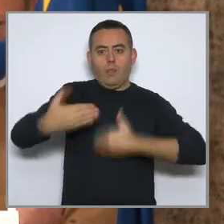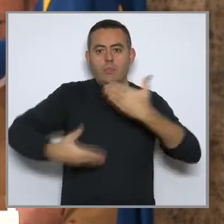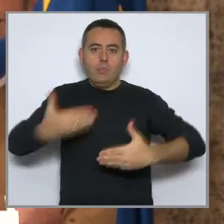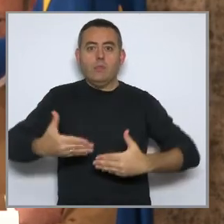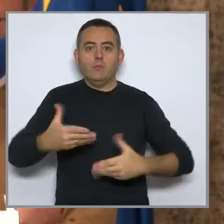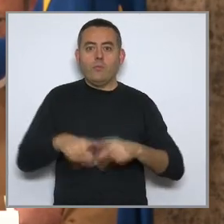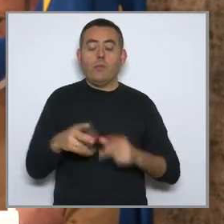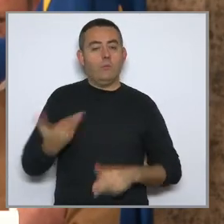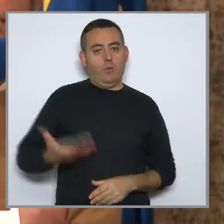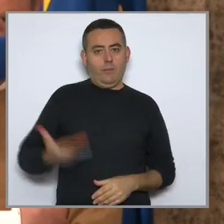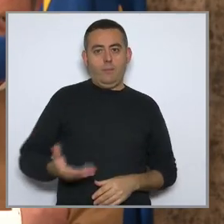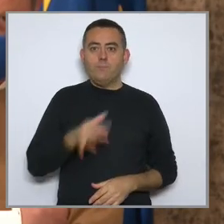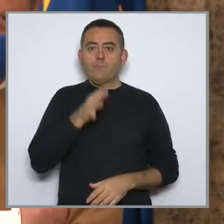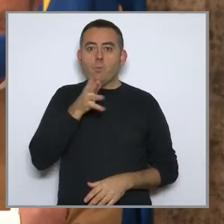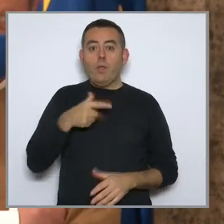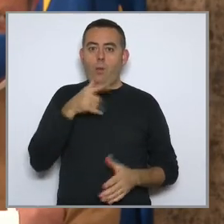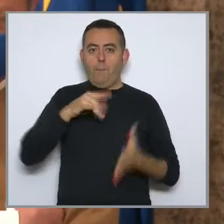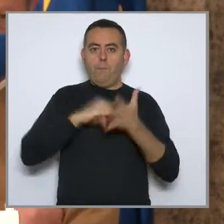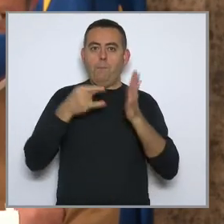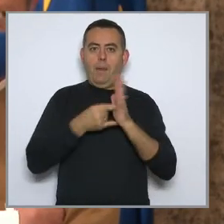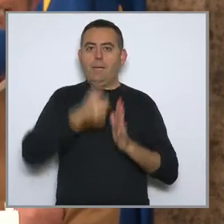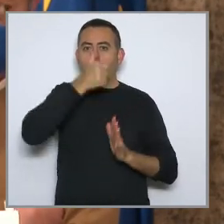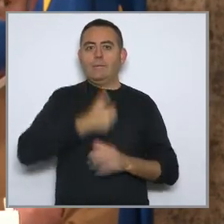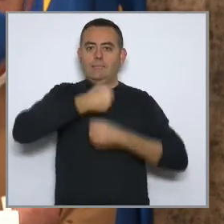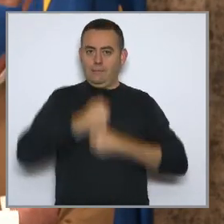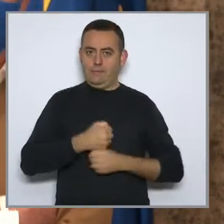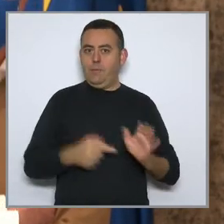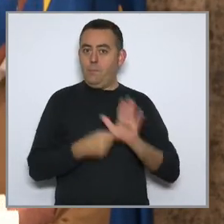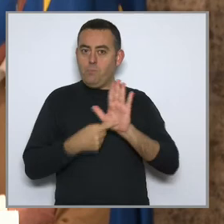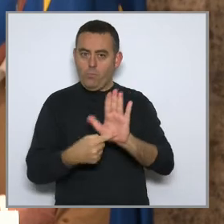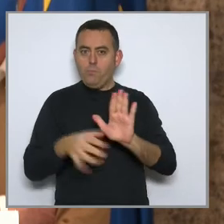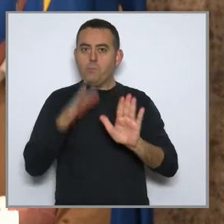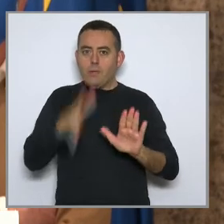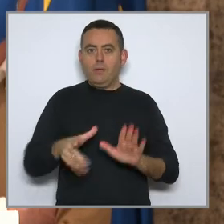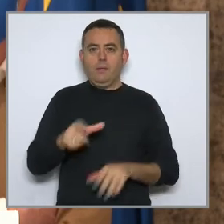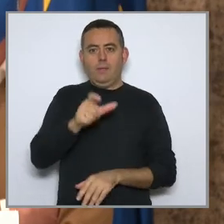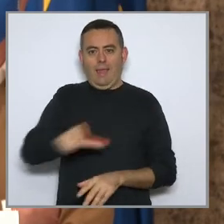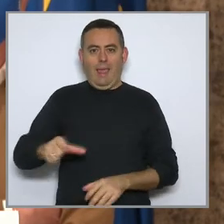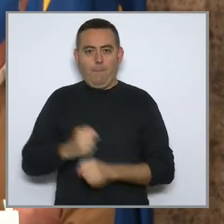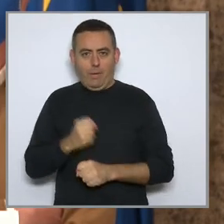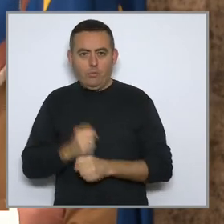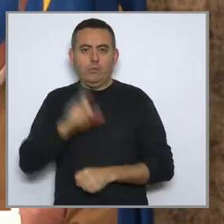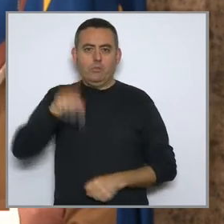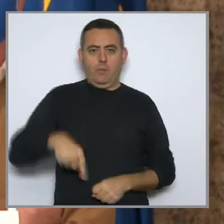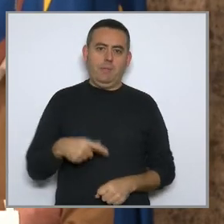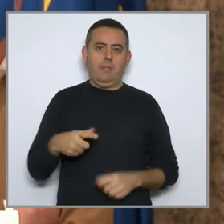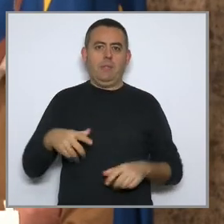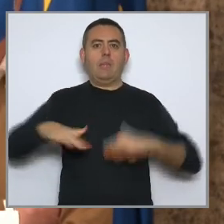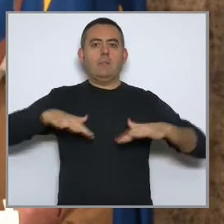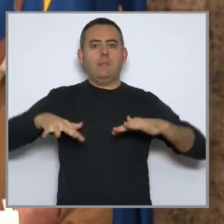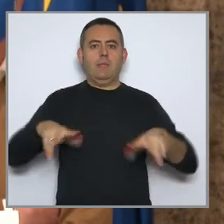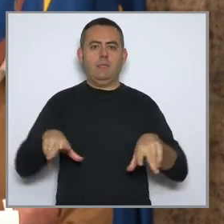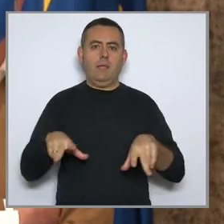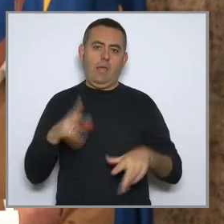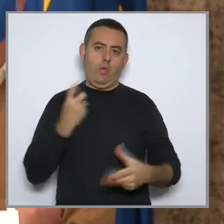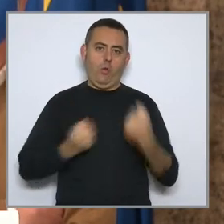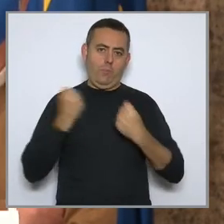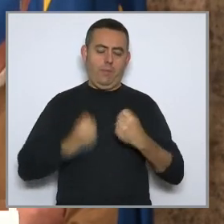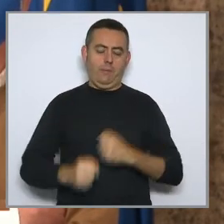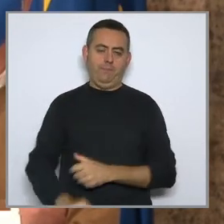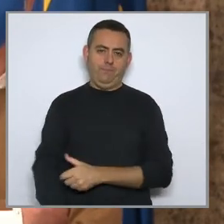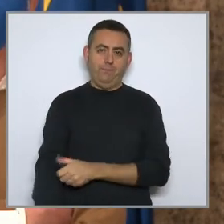sostener empleos y actividad económica. El plan Resiste es fruto, como les decía, de